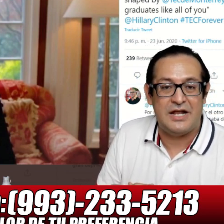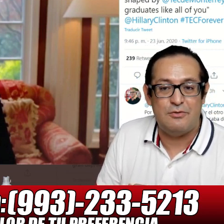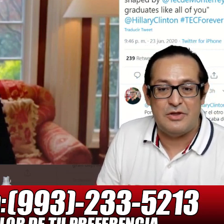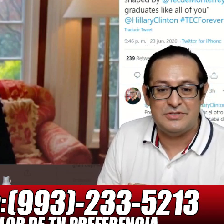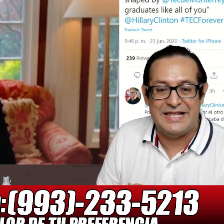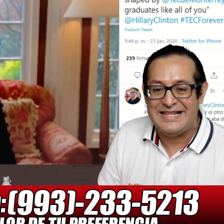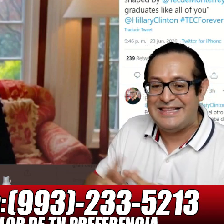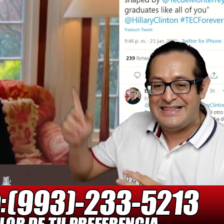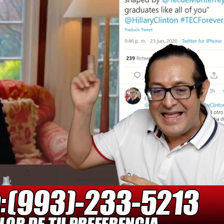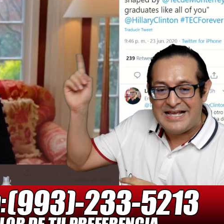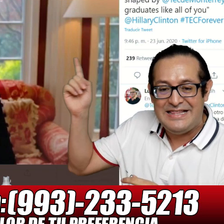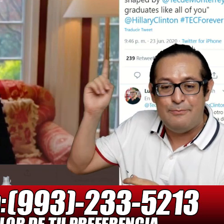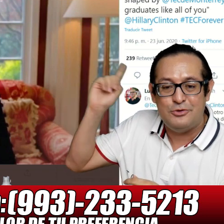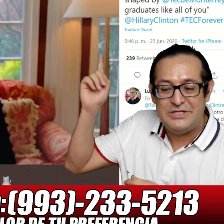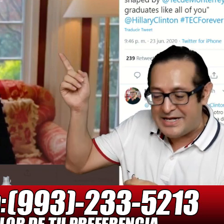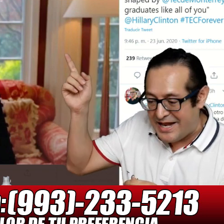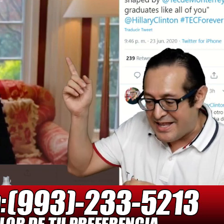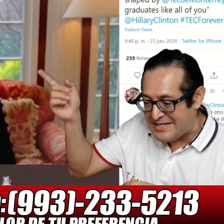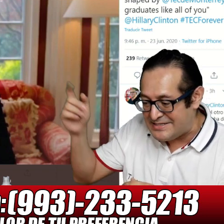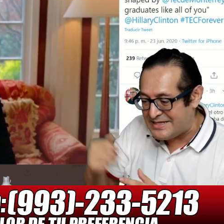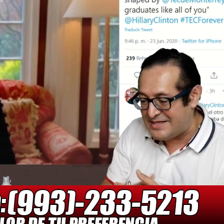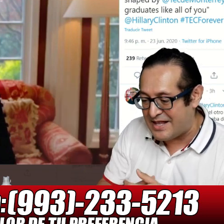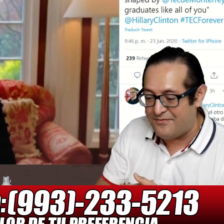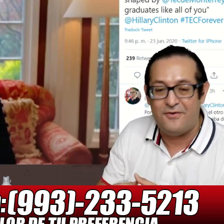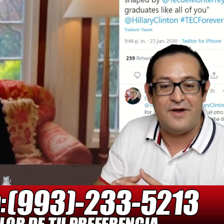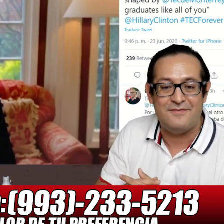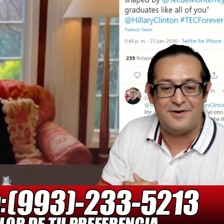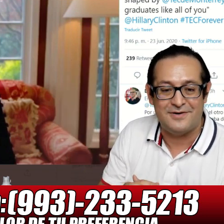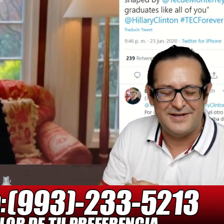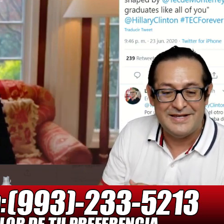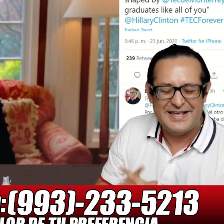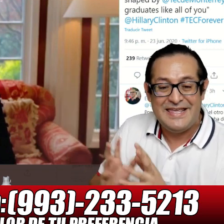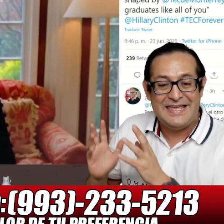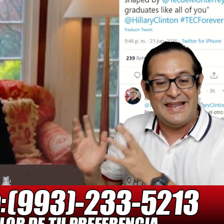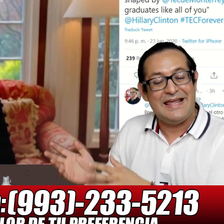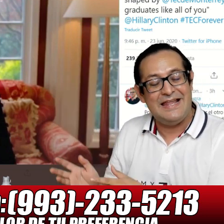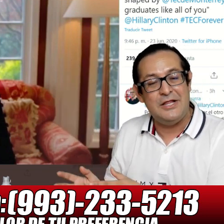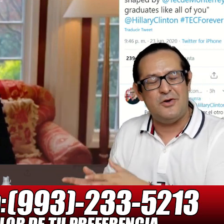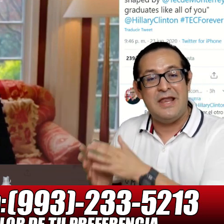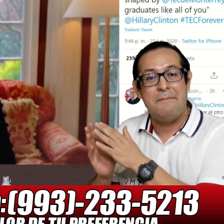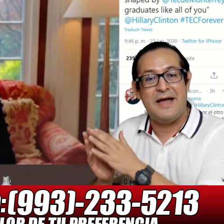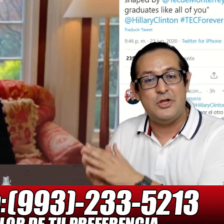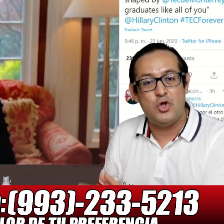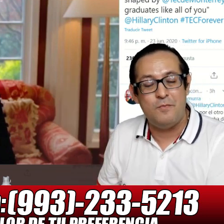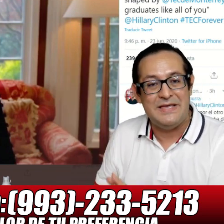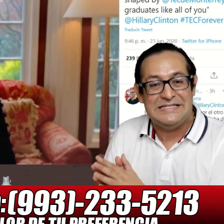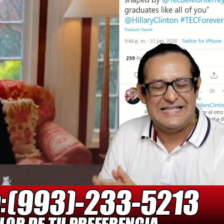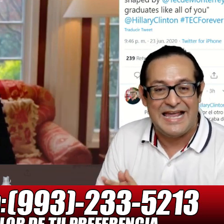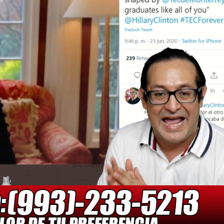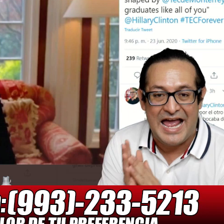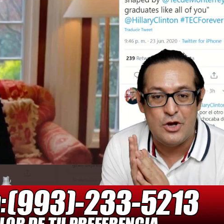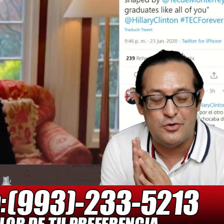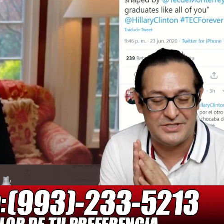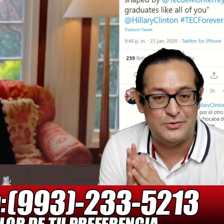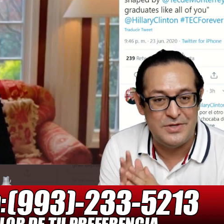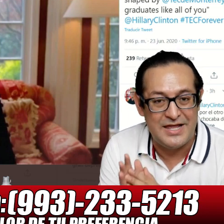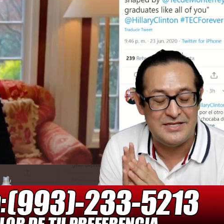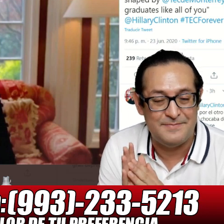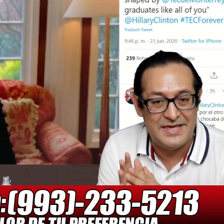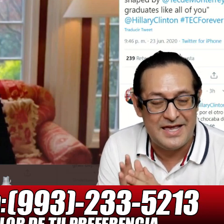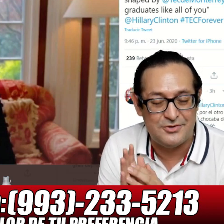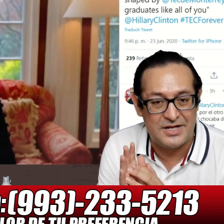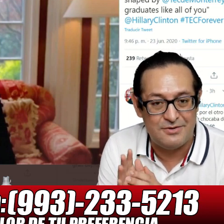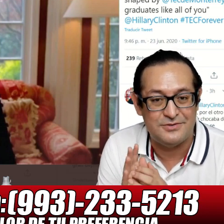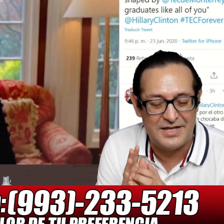de los graduados del TEC de Monterrey. Ahí dice TEC Forever. Y Hillary Clinton le mandó un mensaje a los